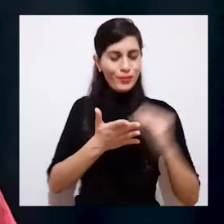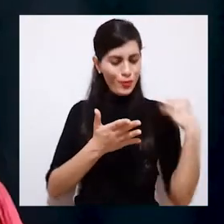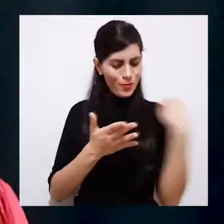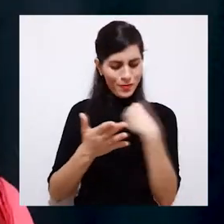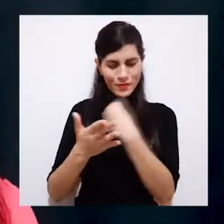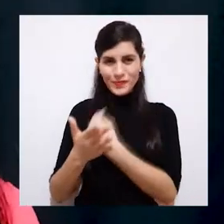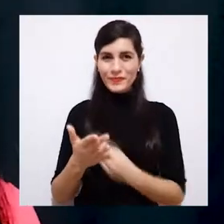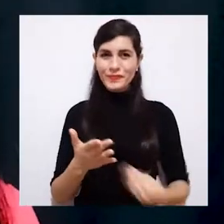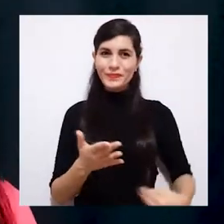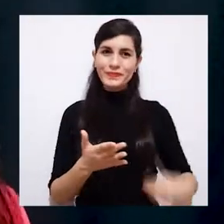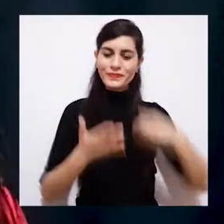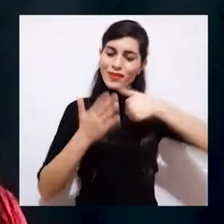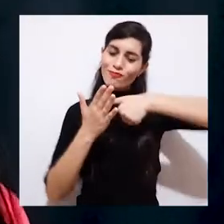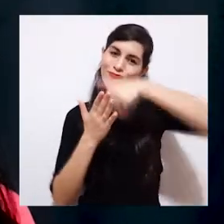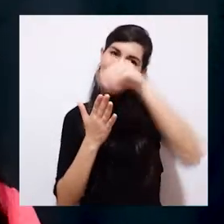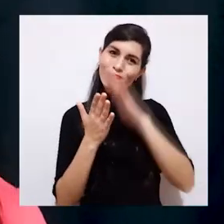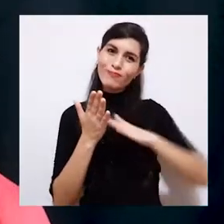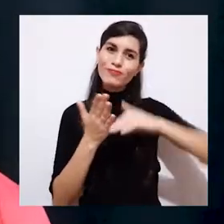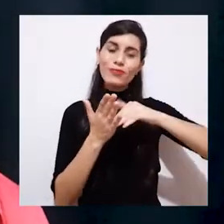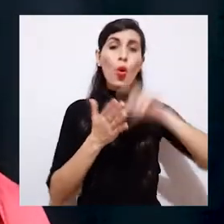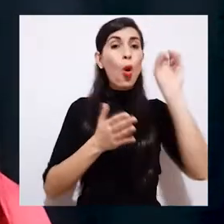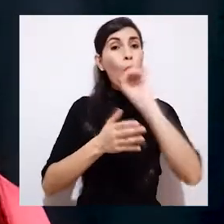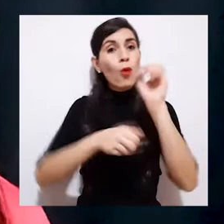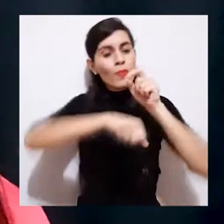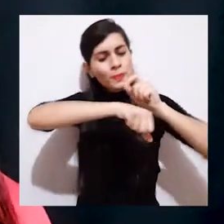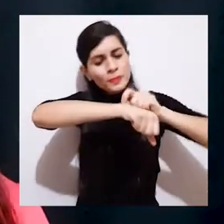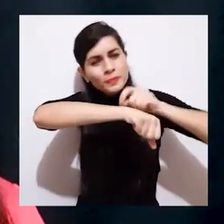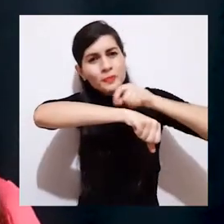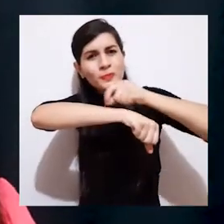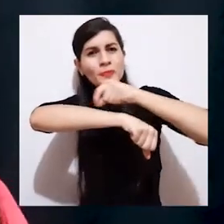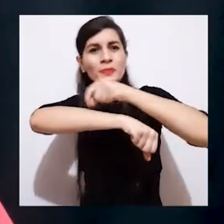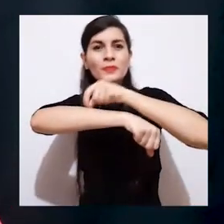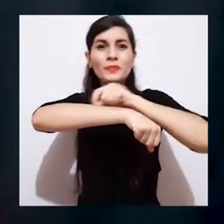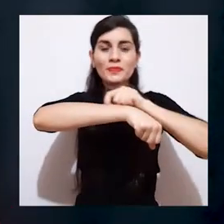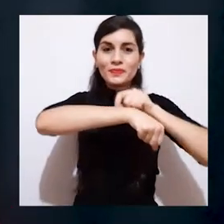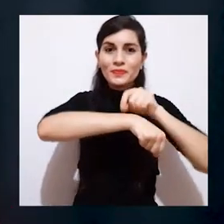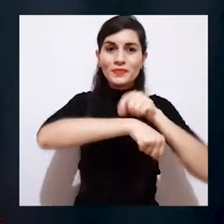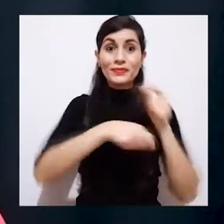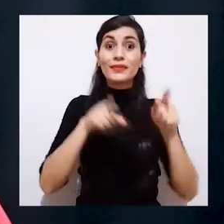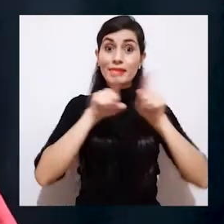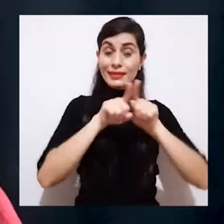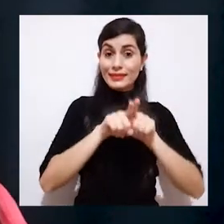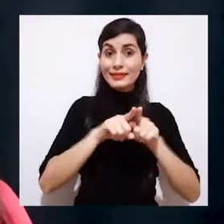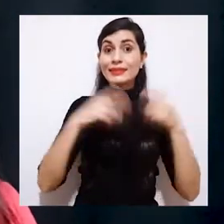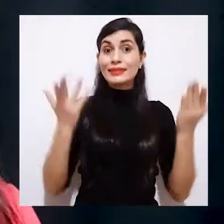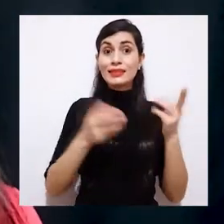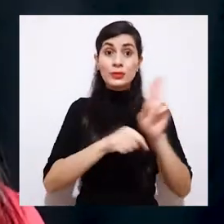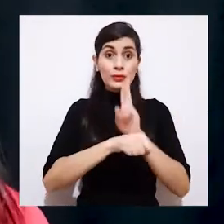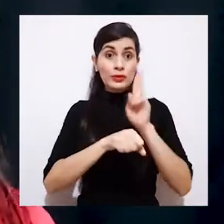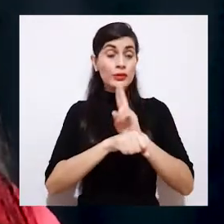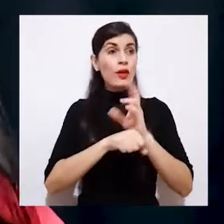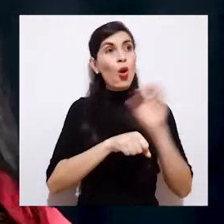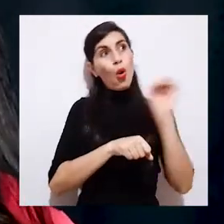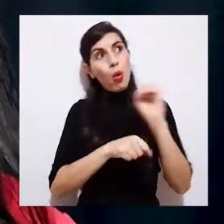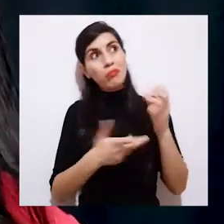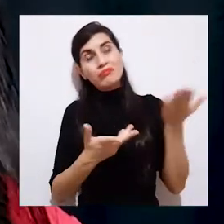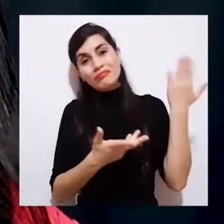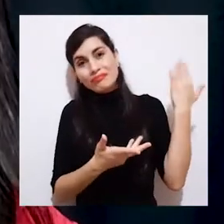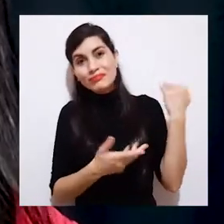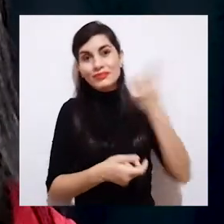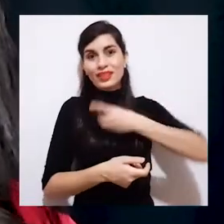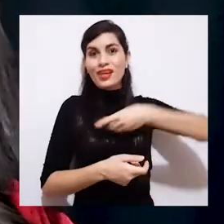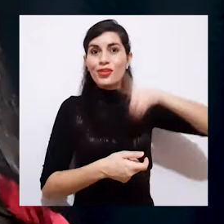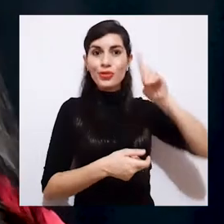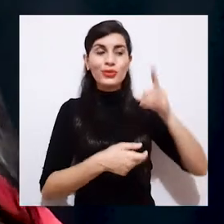lo hacían pues a través de pinturas o de tatuajes, en el cual pues se utilizaba para lo que es hacer rituales o